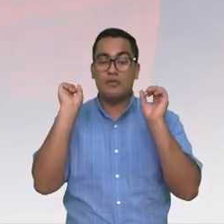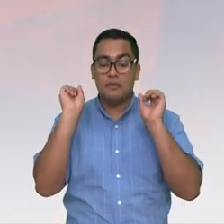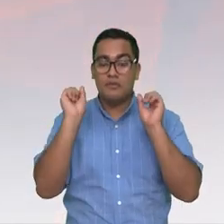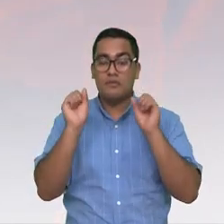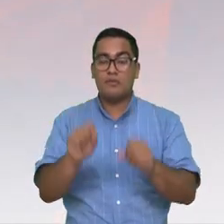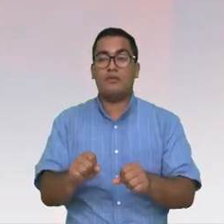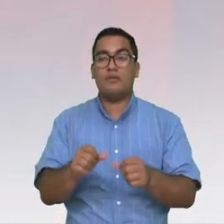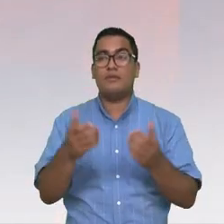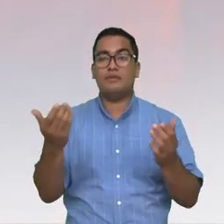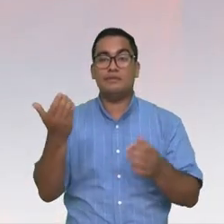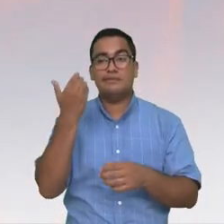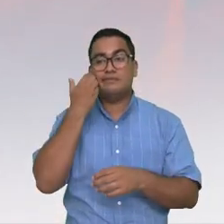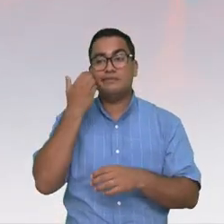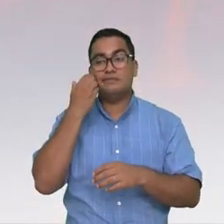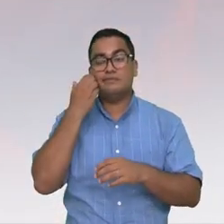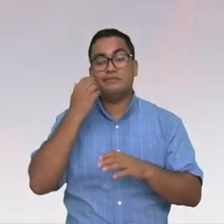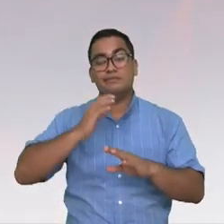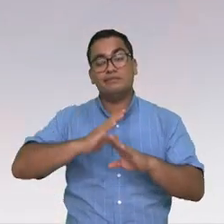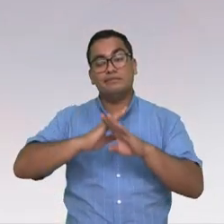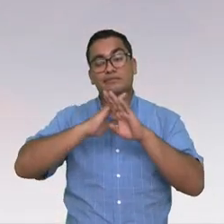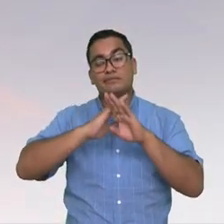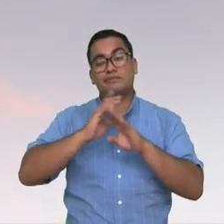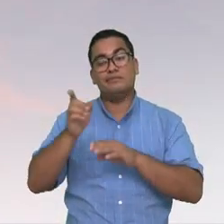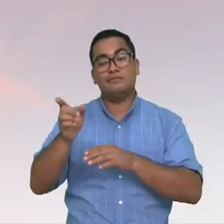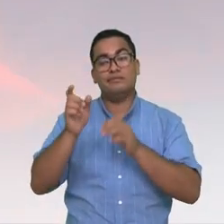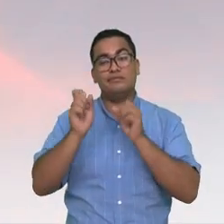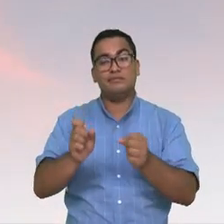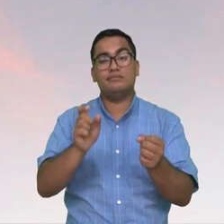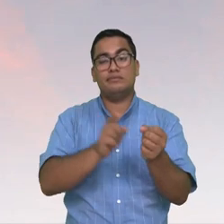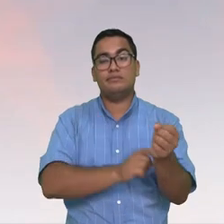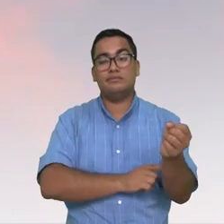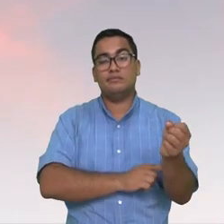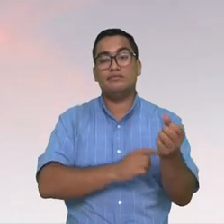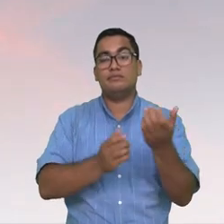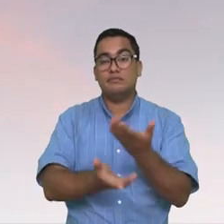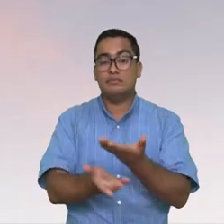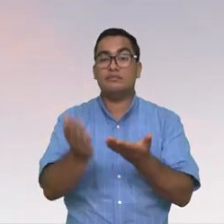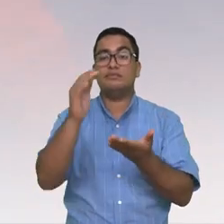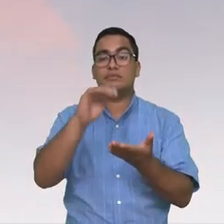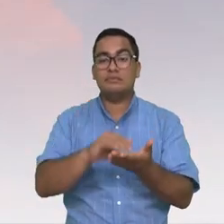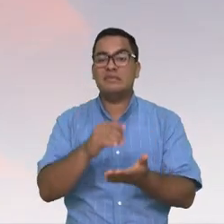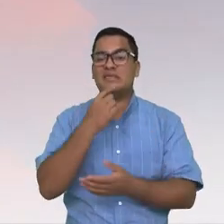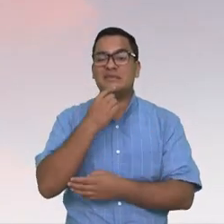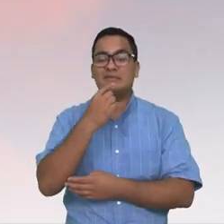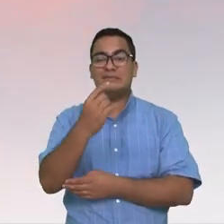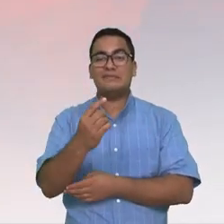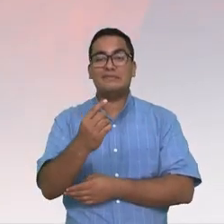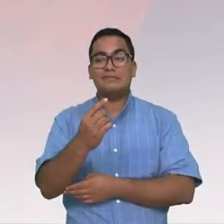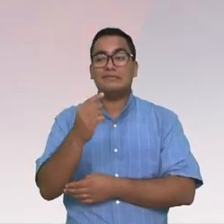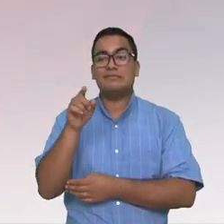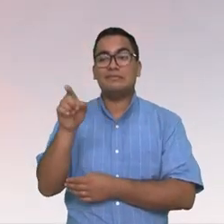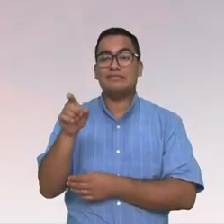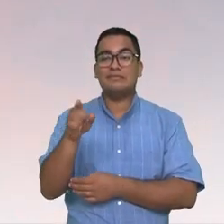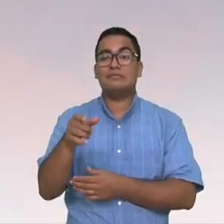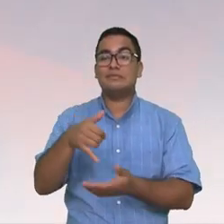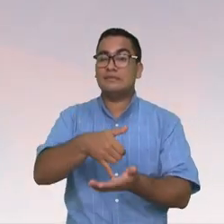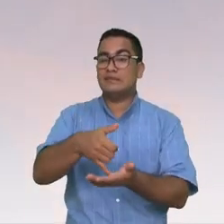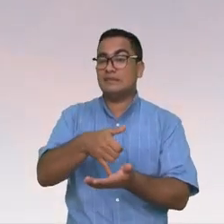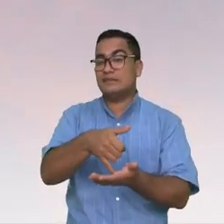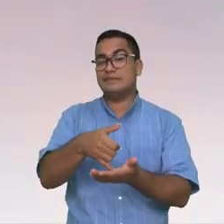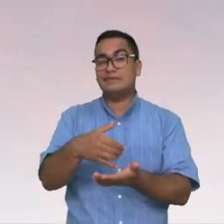este trance, este hermano. Reiteramos que aquí la condición de mayor